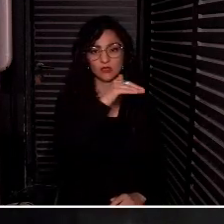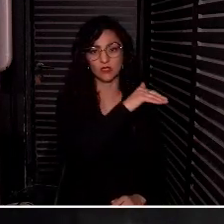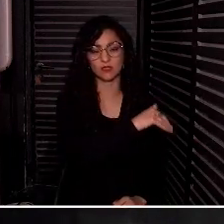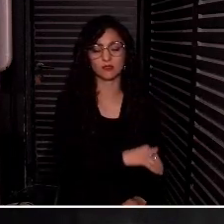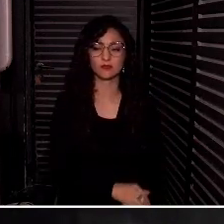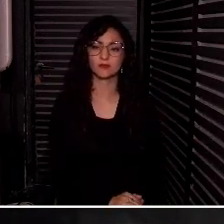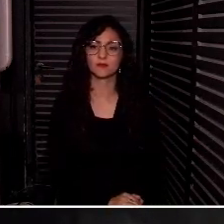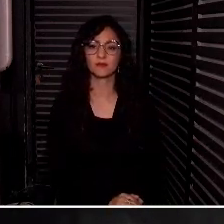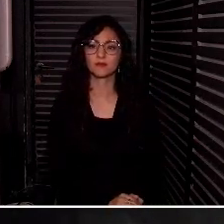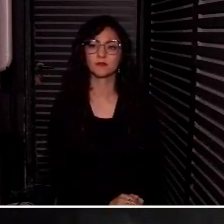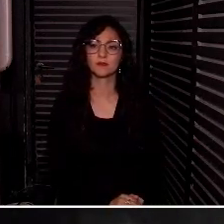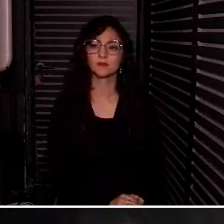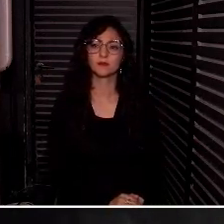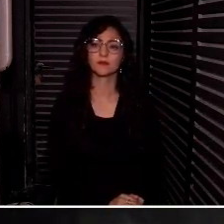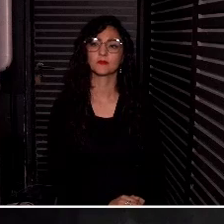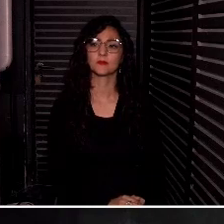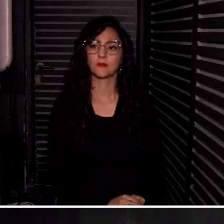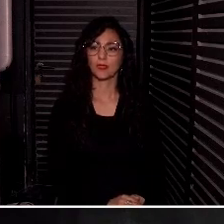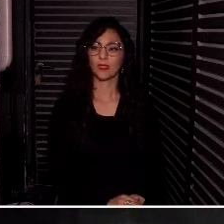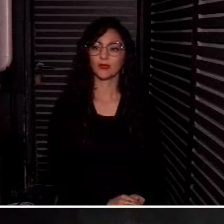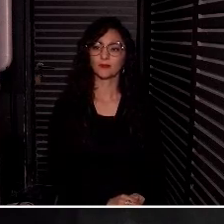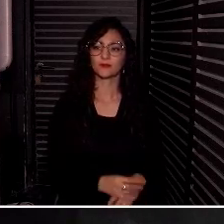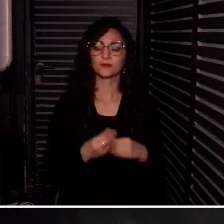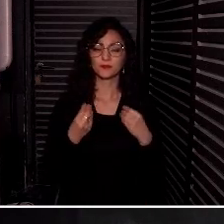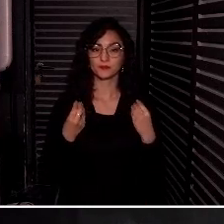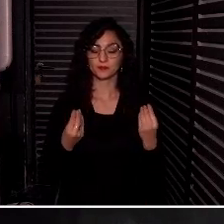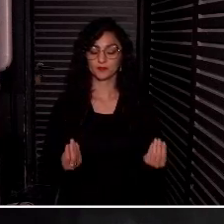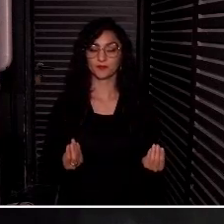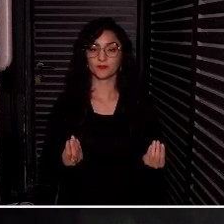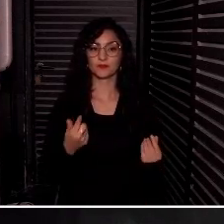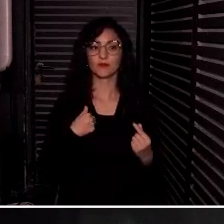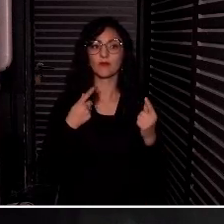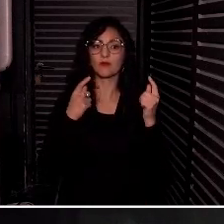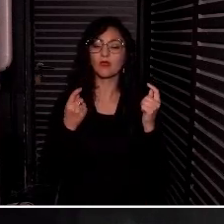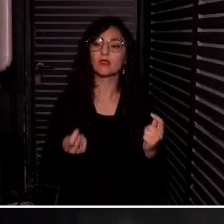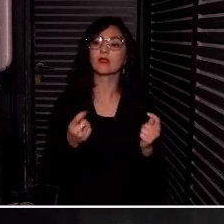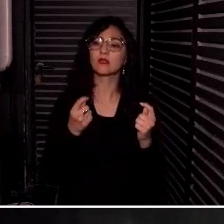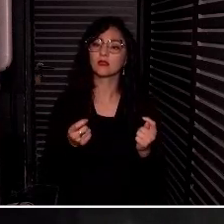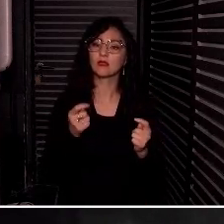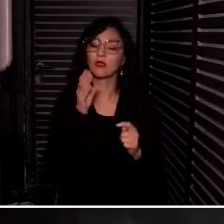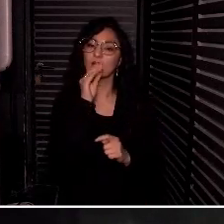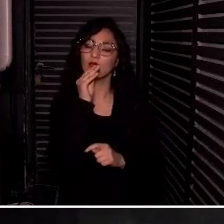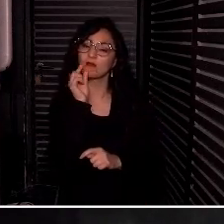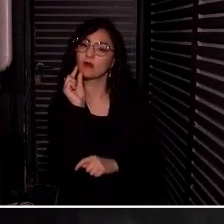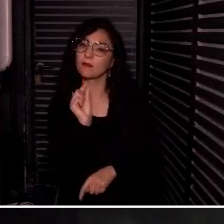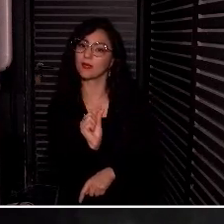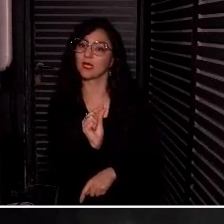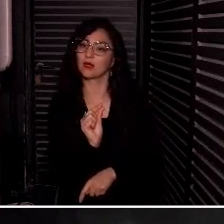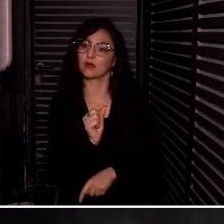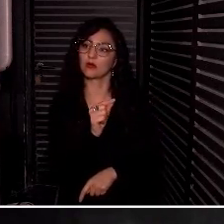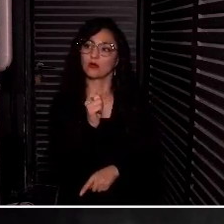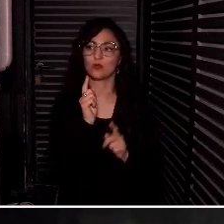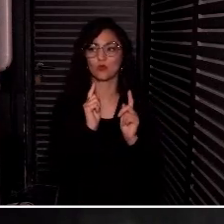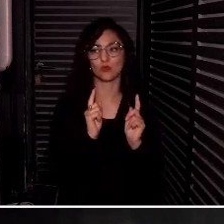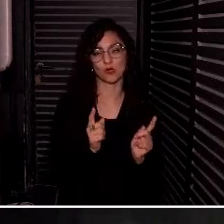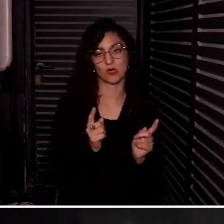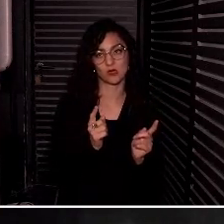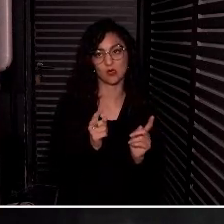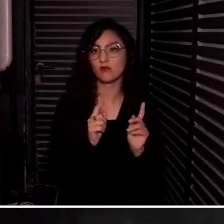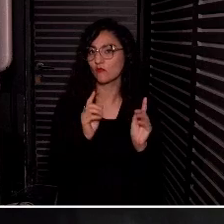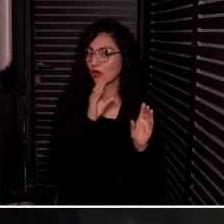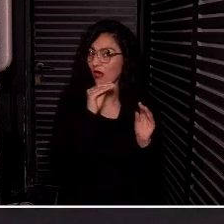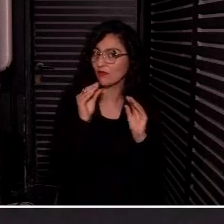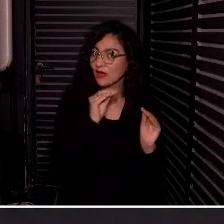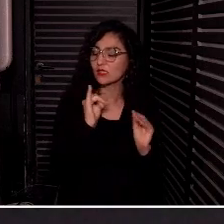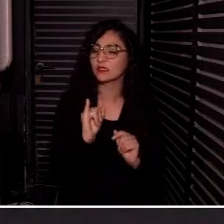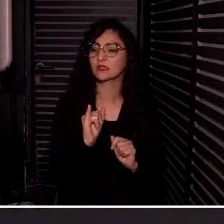Andes Bueno yo voy a tratar de hablar lo menos lo que no quita que no voy a hablar voy a